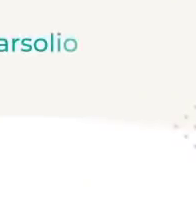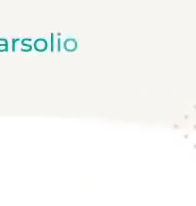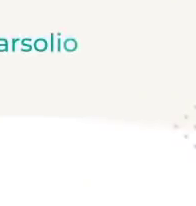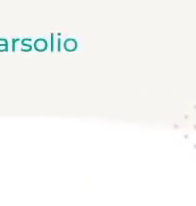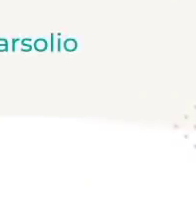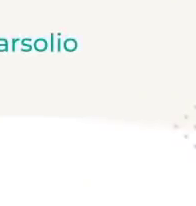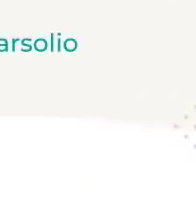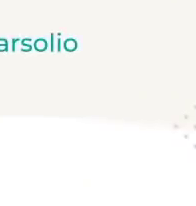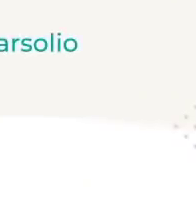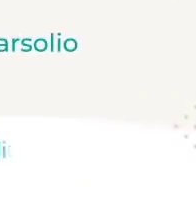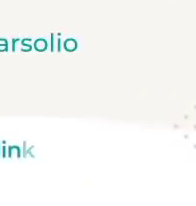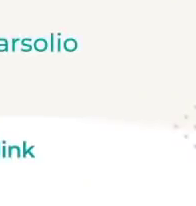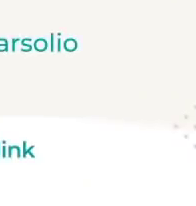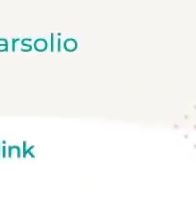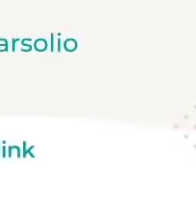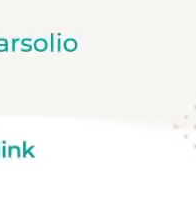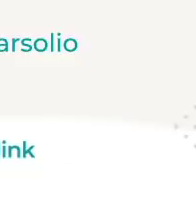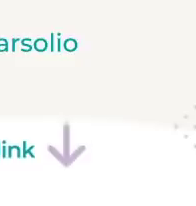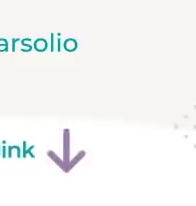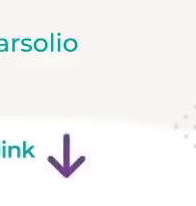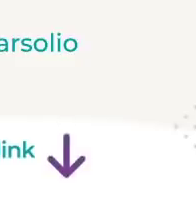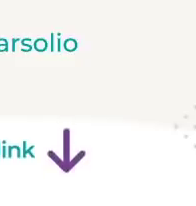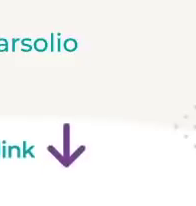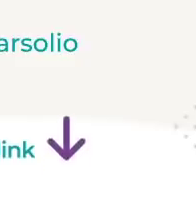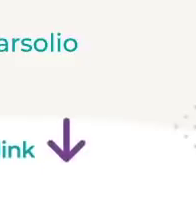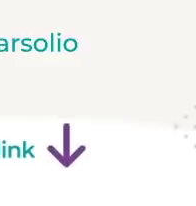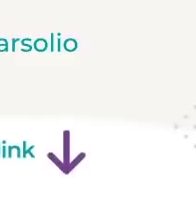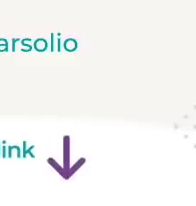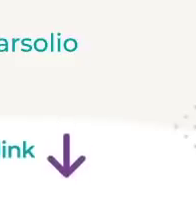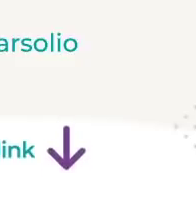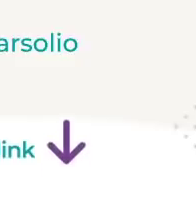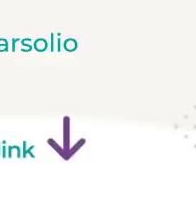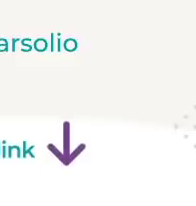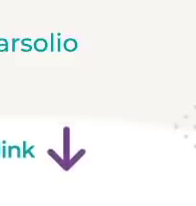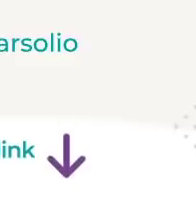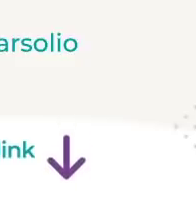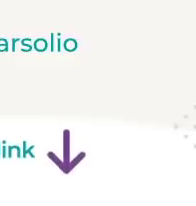Para ver este video, encuentra el link aquí abajo en la descripción.